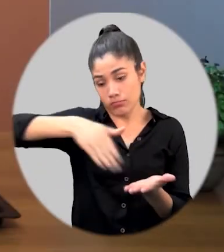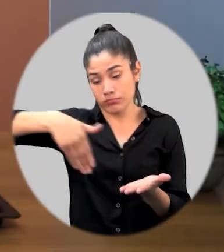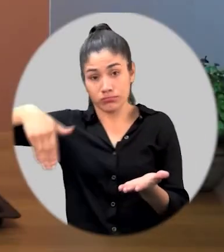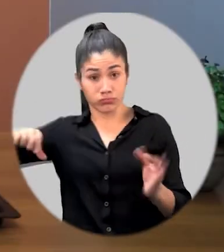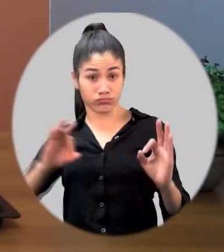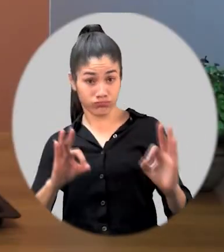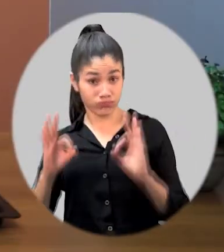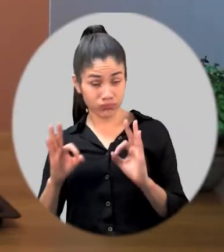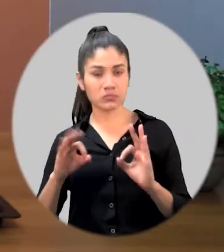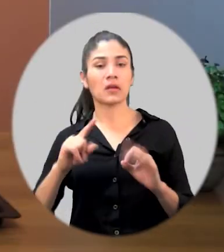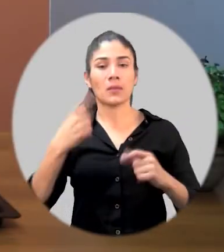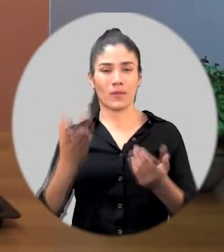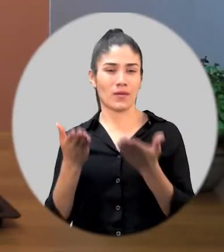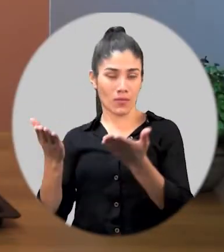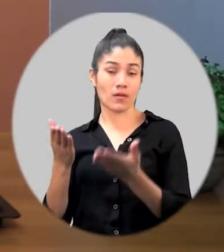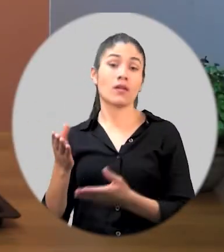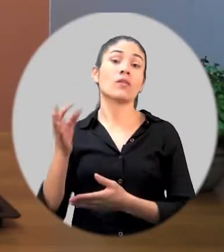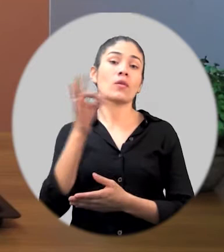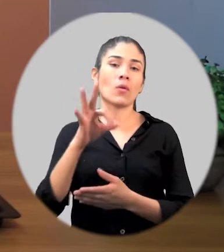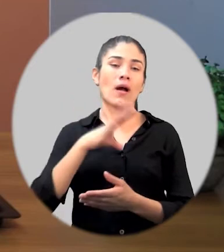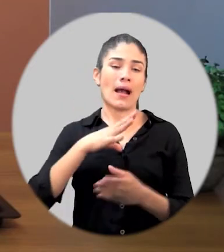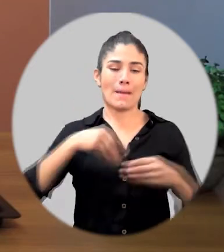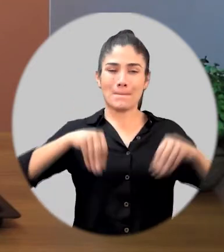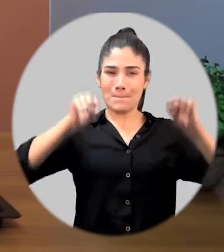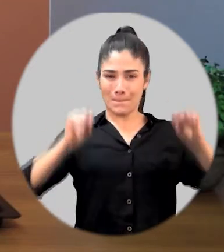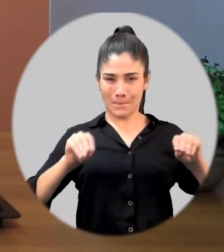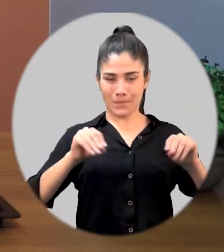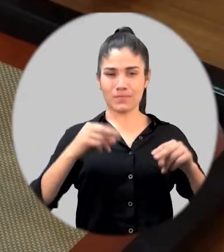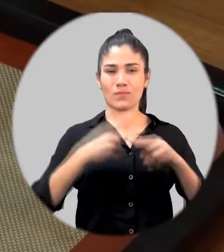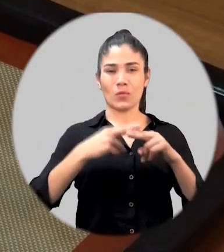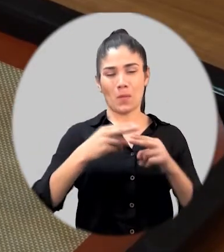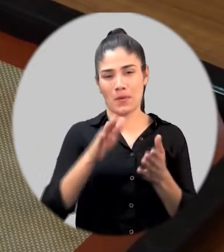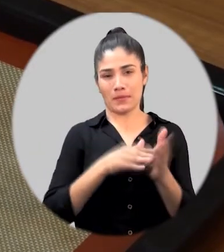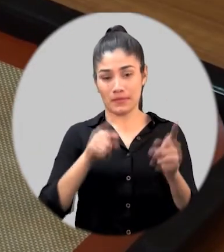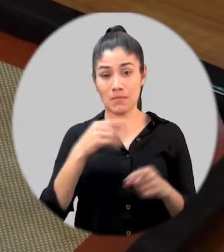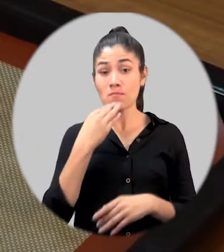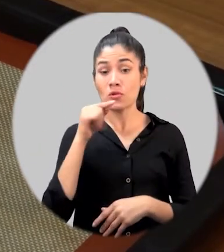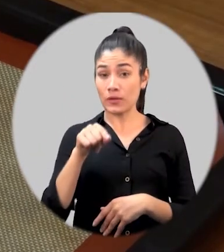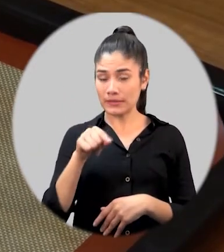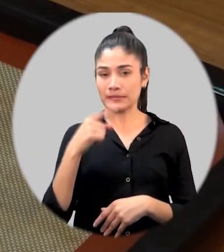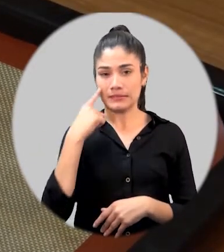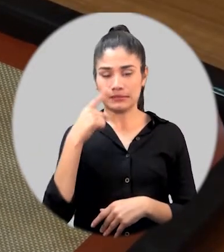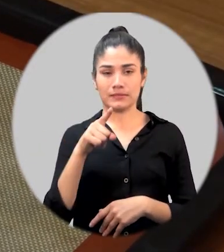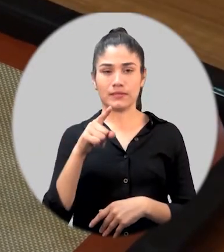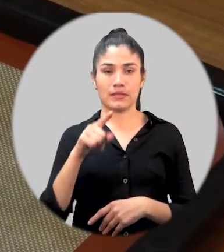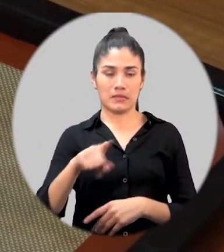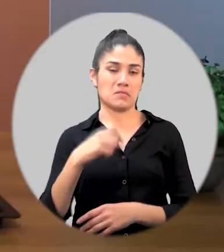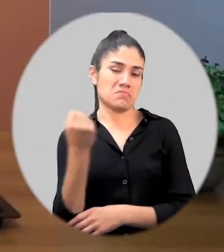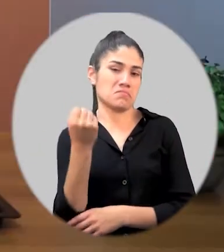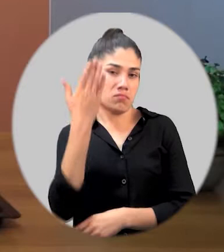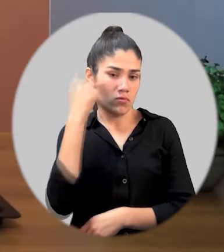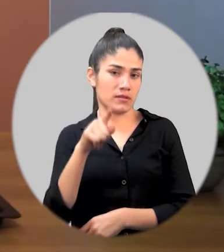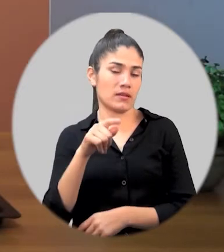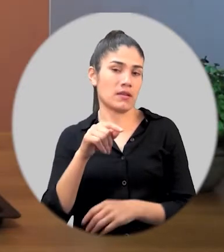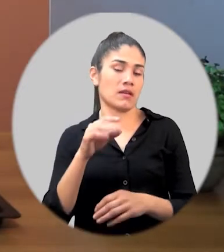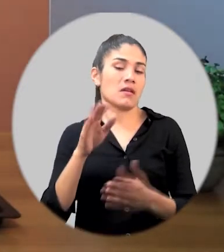donde van a hornear, o utilizan papel manteca. Pero este material les va a salvar la vida siempre, porque nunca van a tener que enmantecar en sus vidas